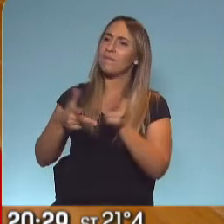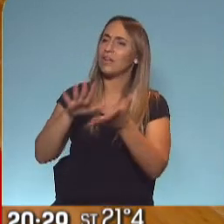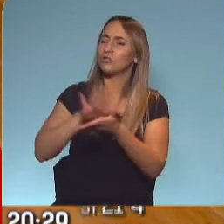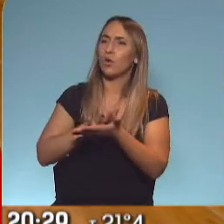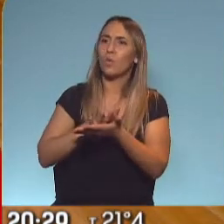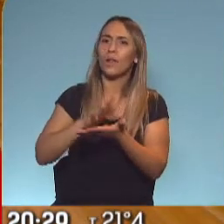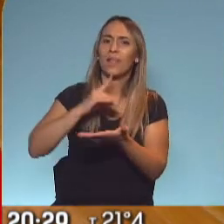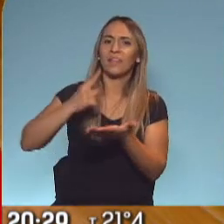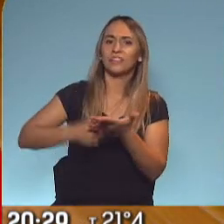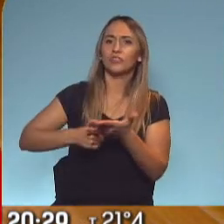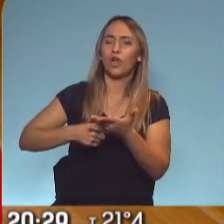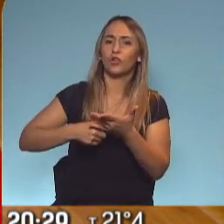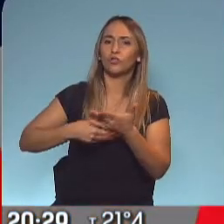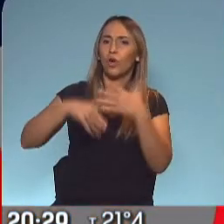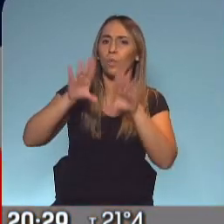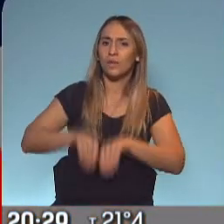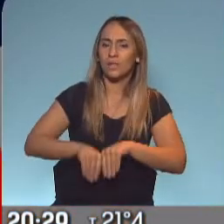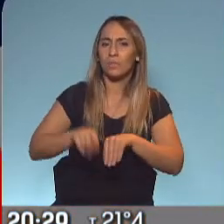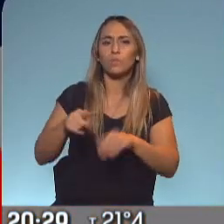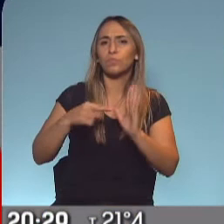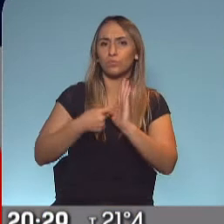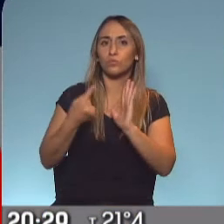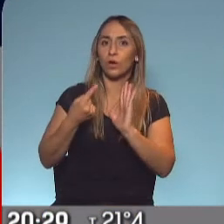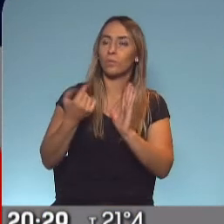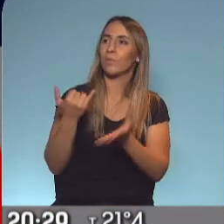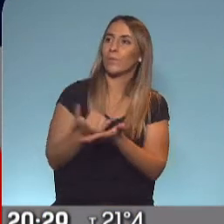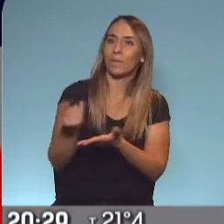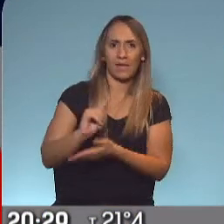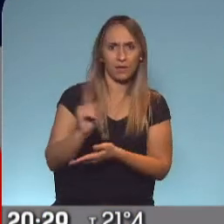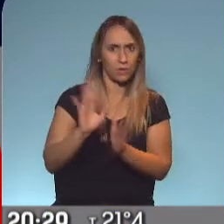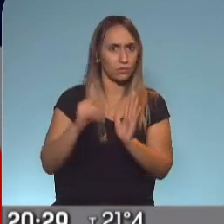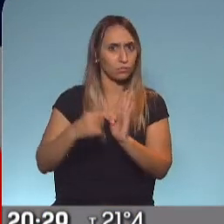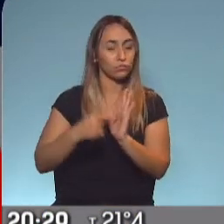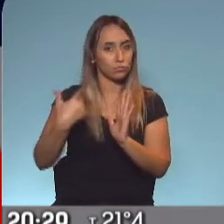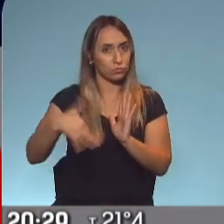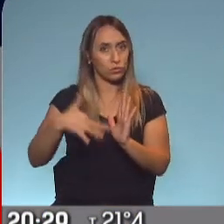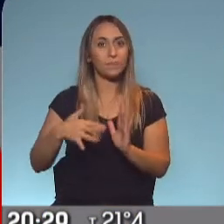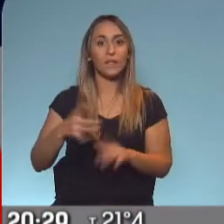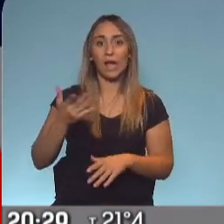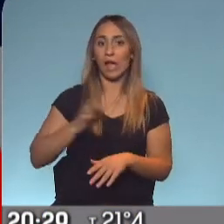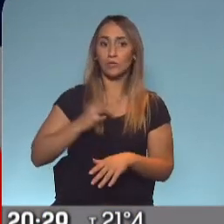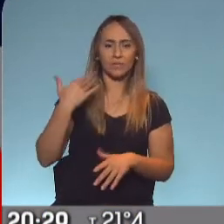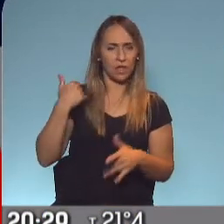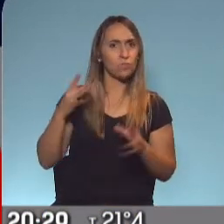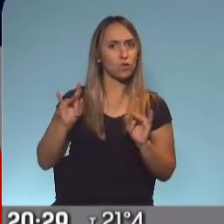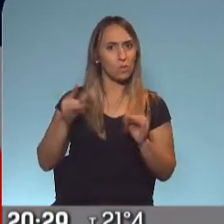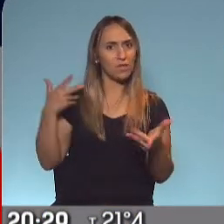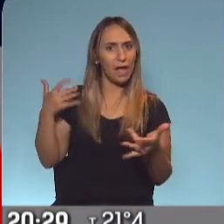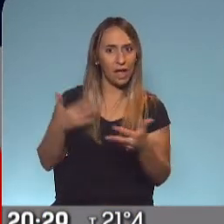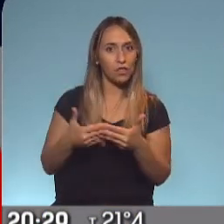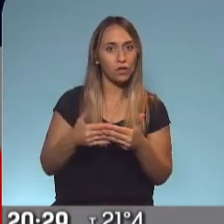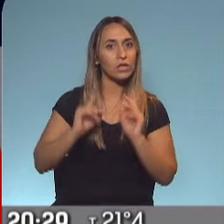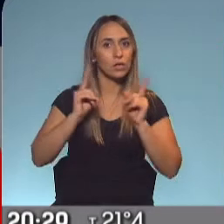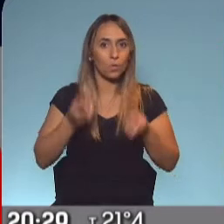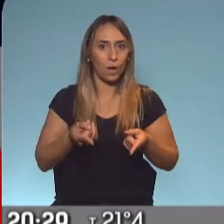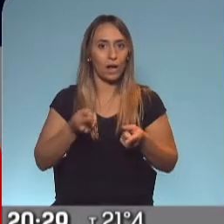integral y un dato no menor, lo que comentás sobre el contexto de pandemia, ¿no? Que venimos de todo un año muy difícil en donde a pesar de eso se